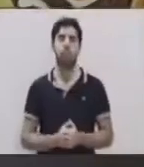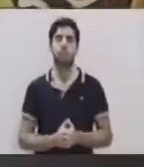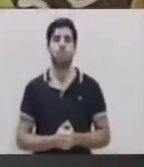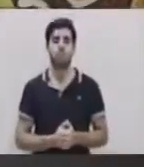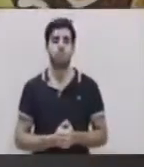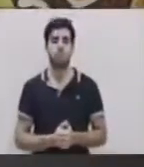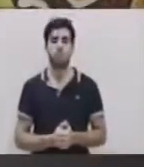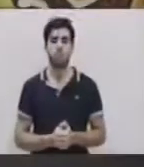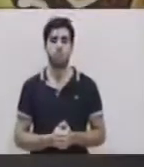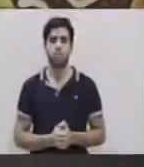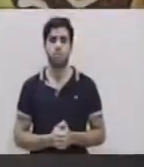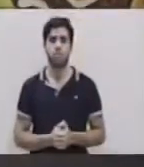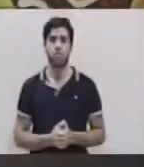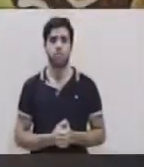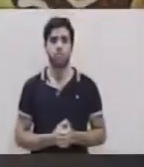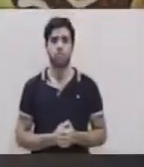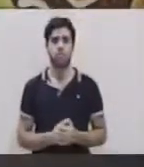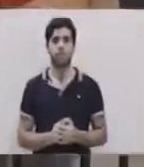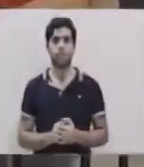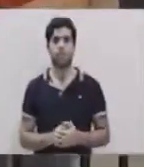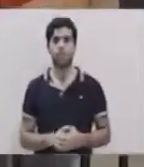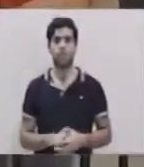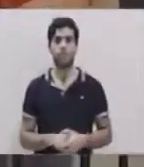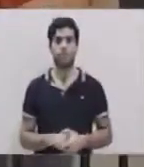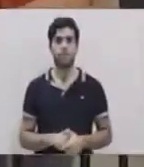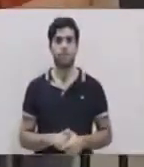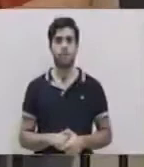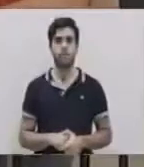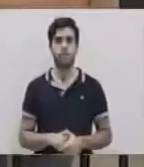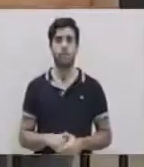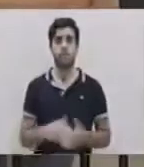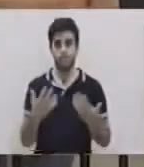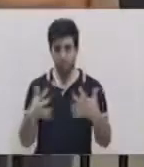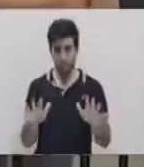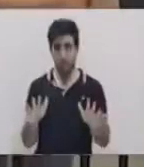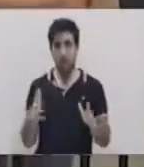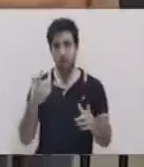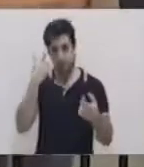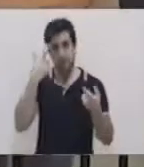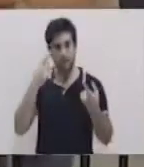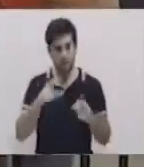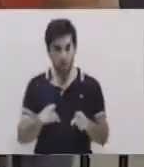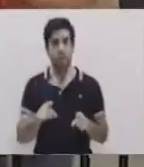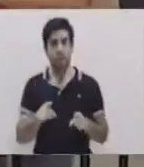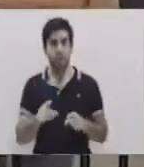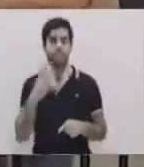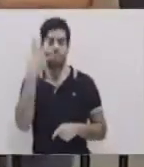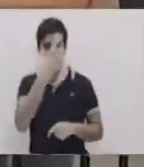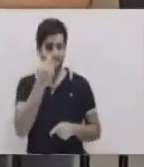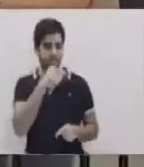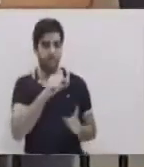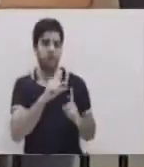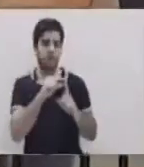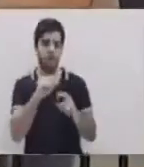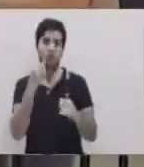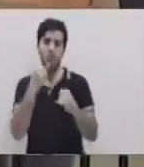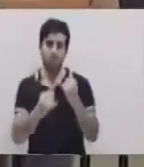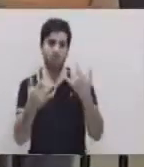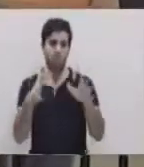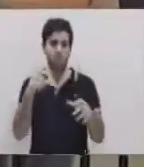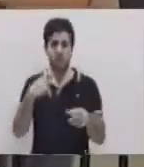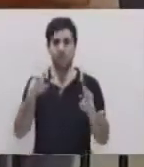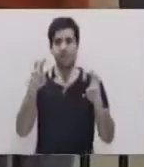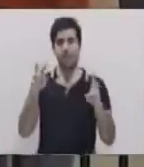esos papás intencionales en la vida de nuestros hijos. Totalmente, mejor no lo pudo haber dicho. Bonitas palabras para finalizar así el segmento de